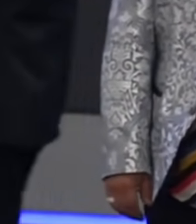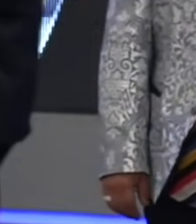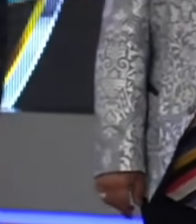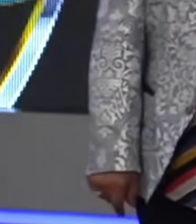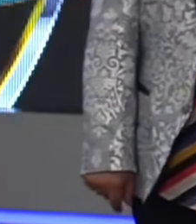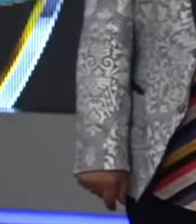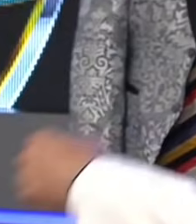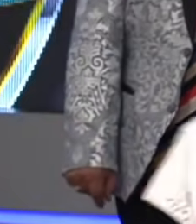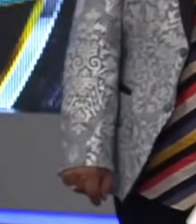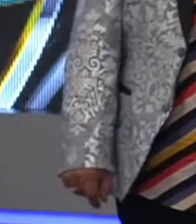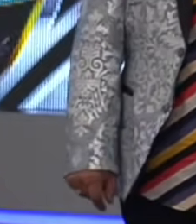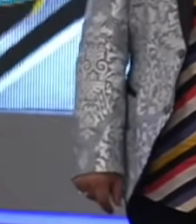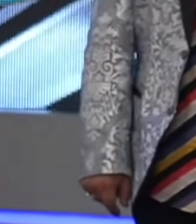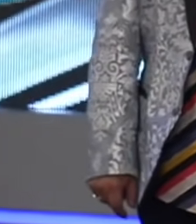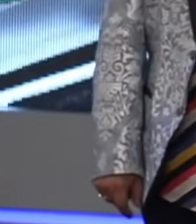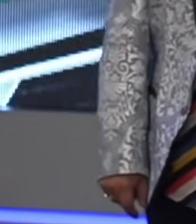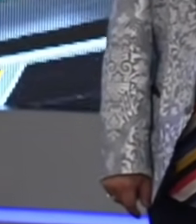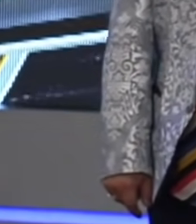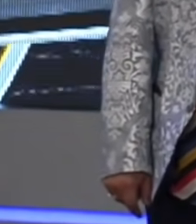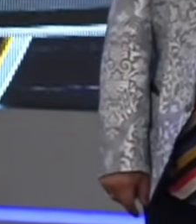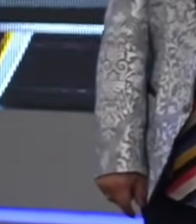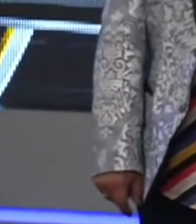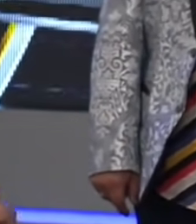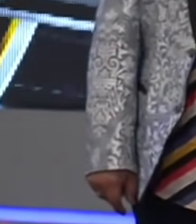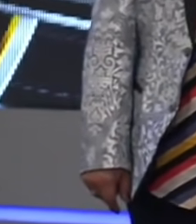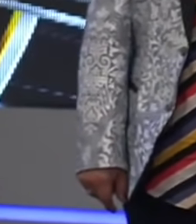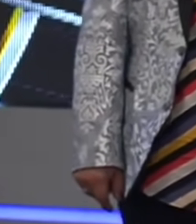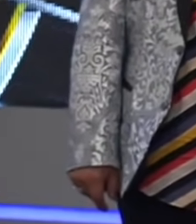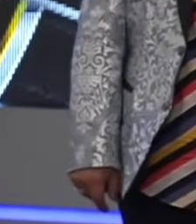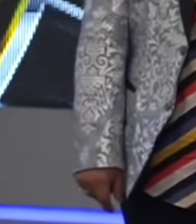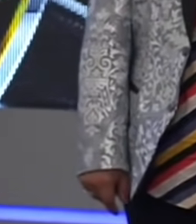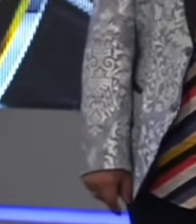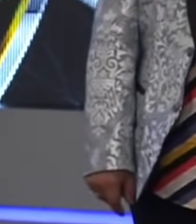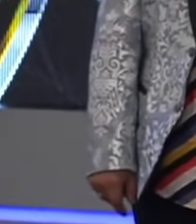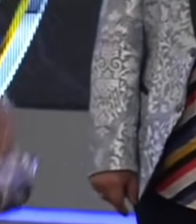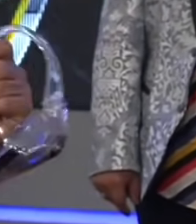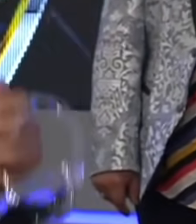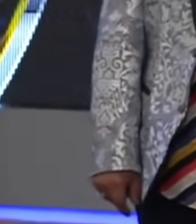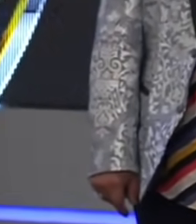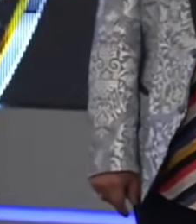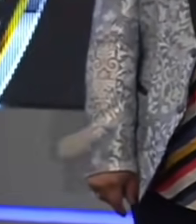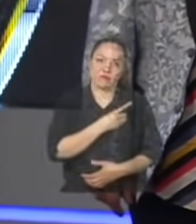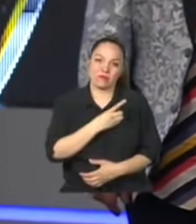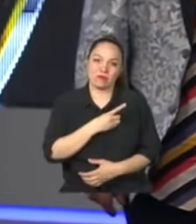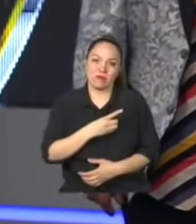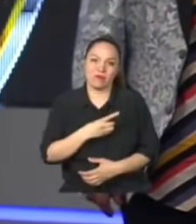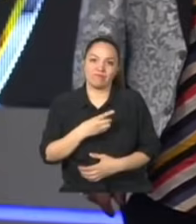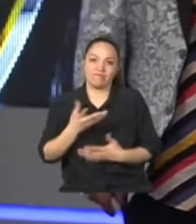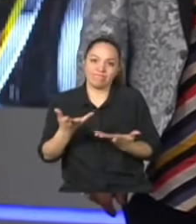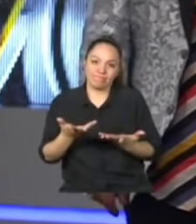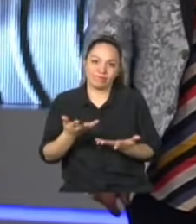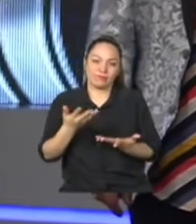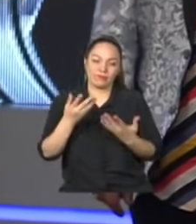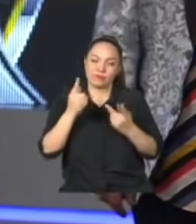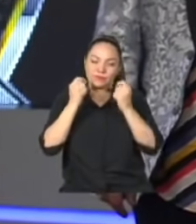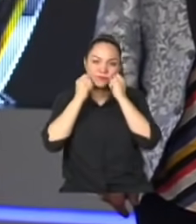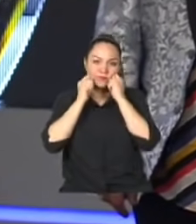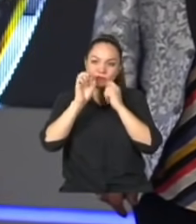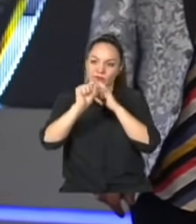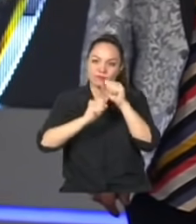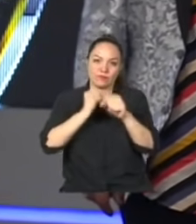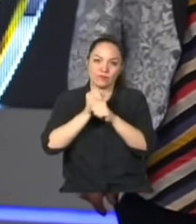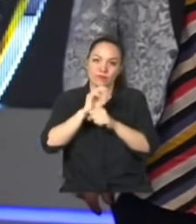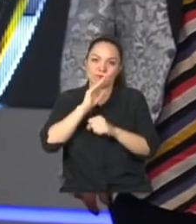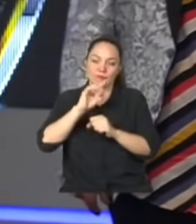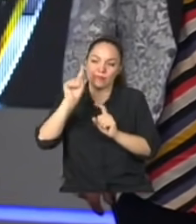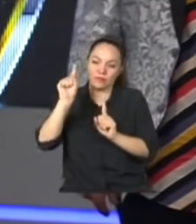hablas con ella, siempre te protege y todo, y siempre uno no deja de ser un adulto. A pesar, puedes tener 60, 70 años, y si tu mamá existe,